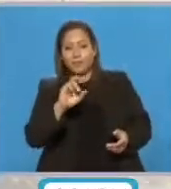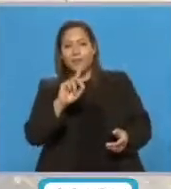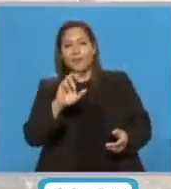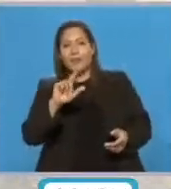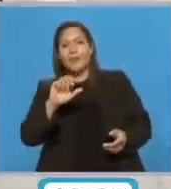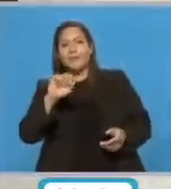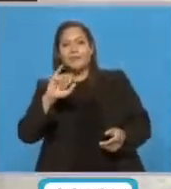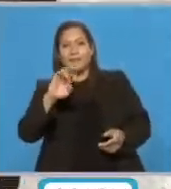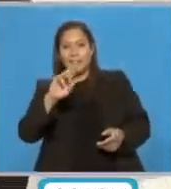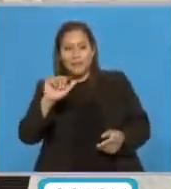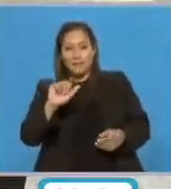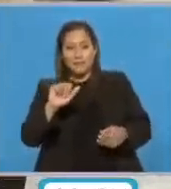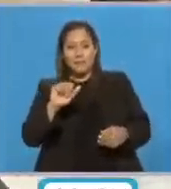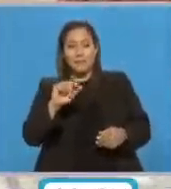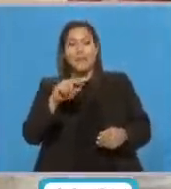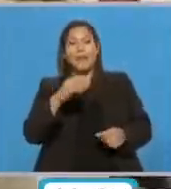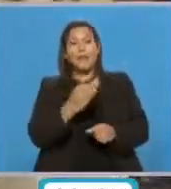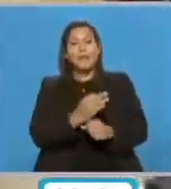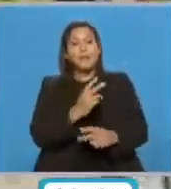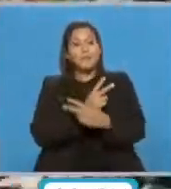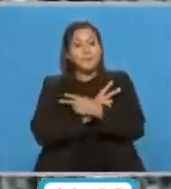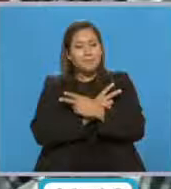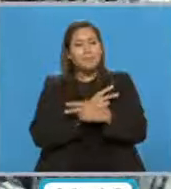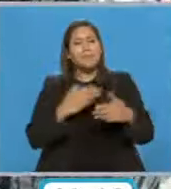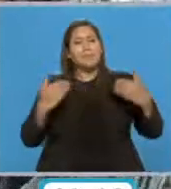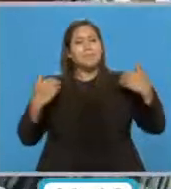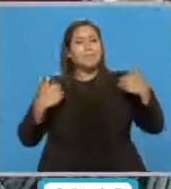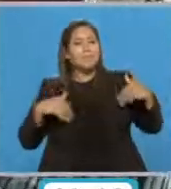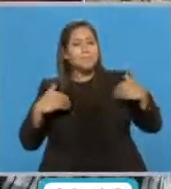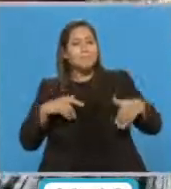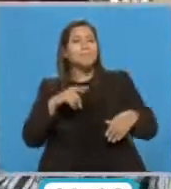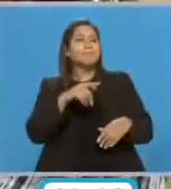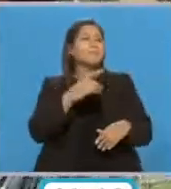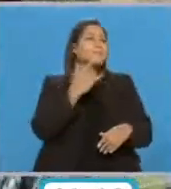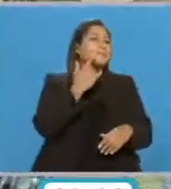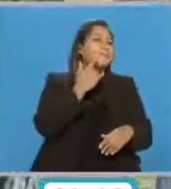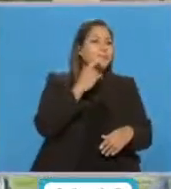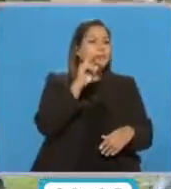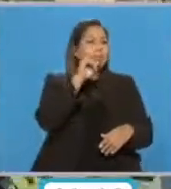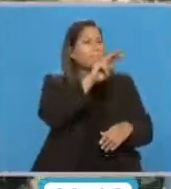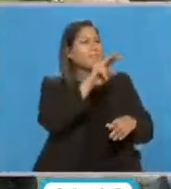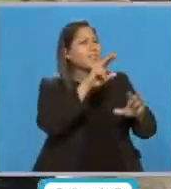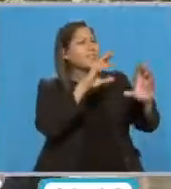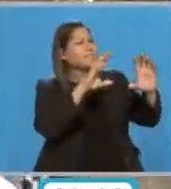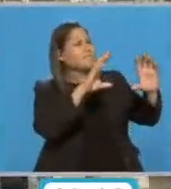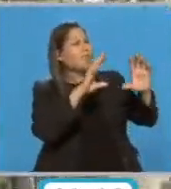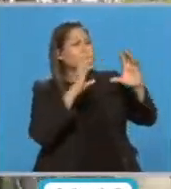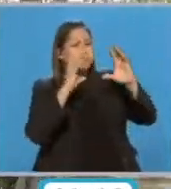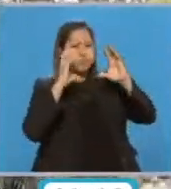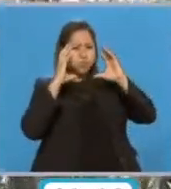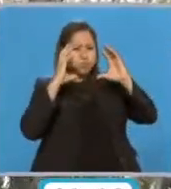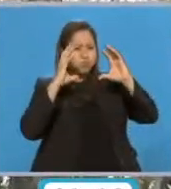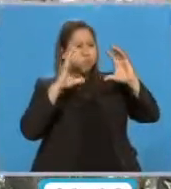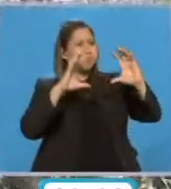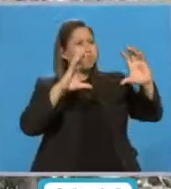los maestros que en este verano pasean por la Alameda y ven las figuras